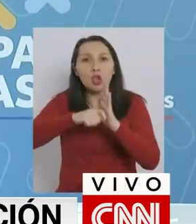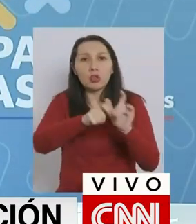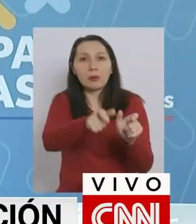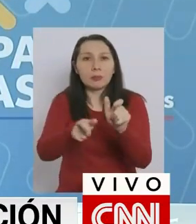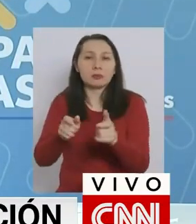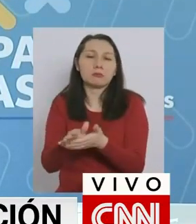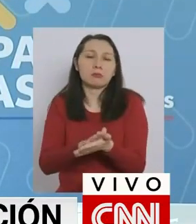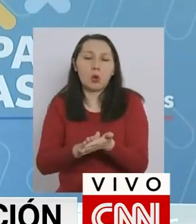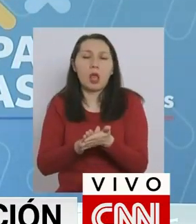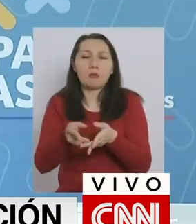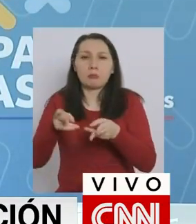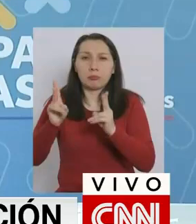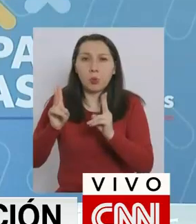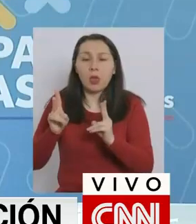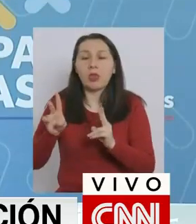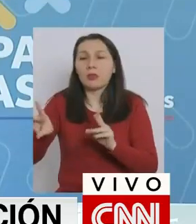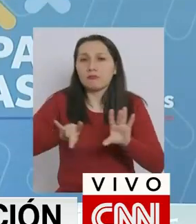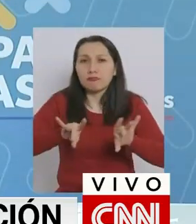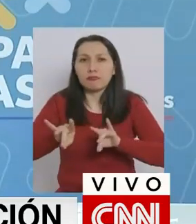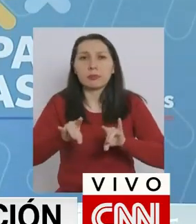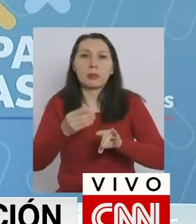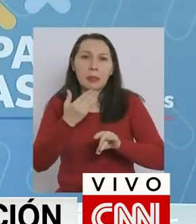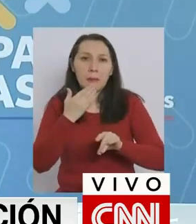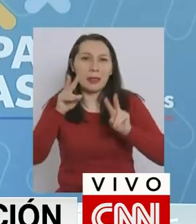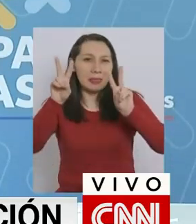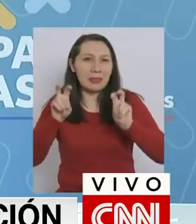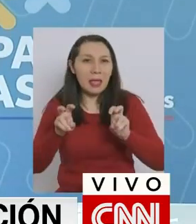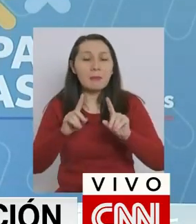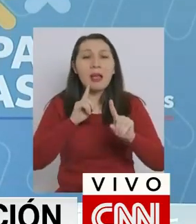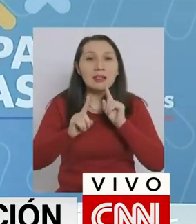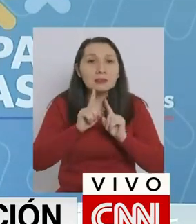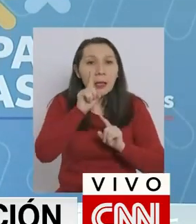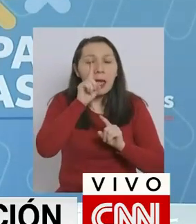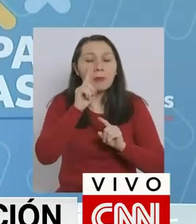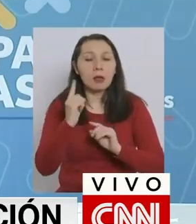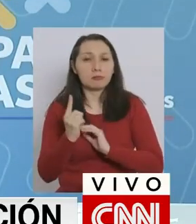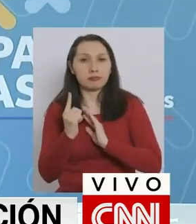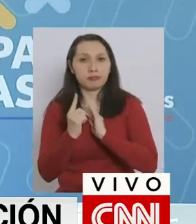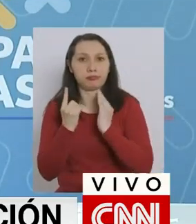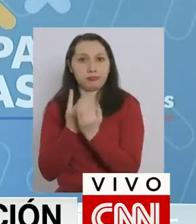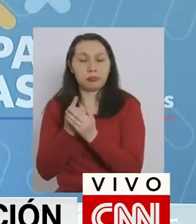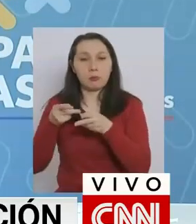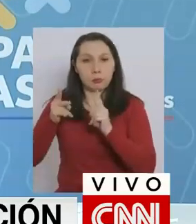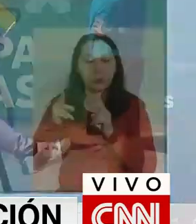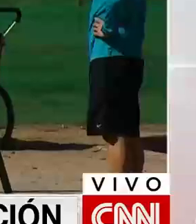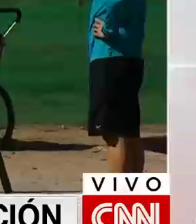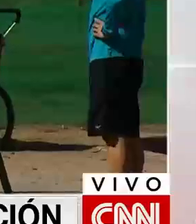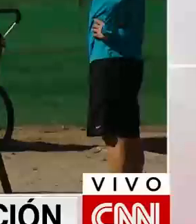por ejemplo, hacer el tema de los testeos, de los aislamientos.